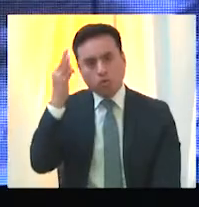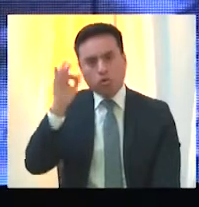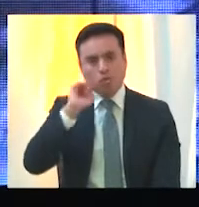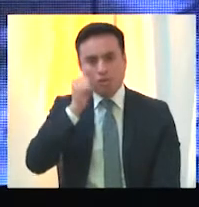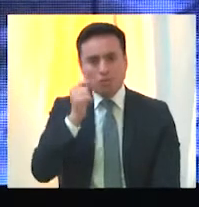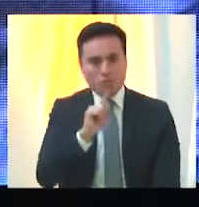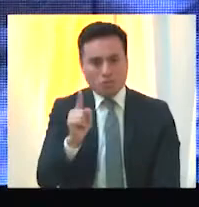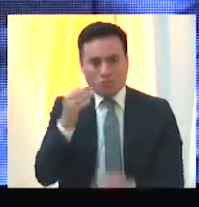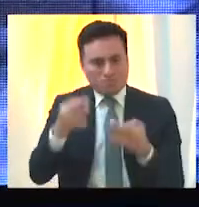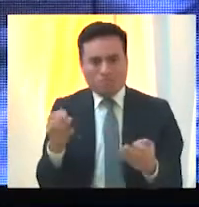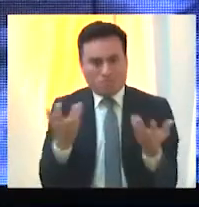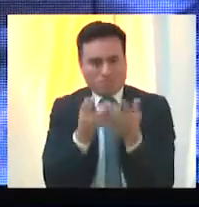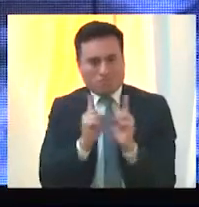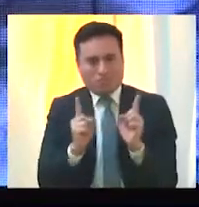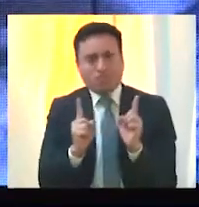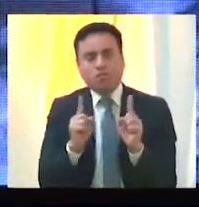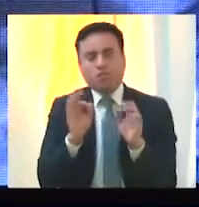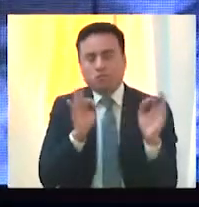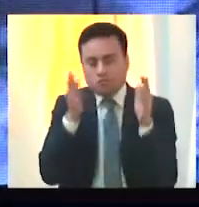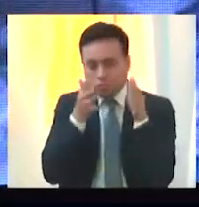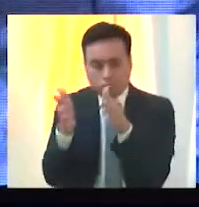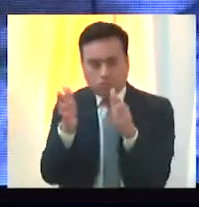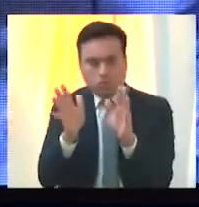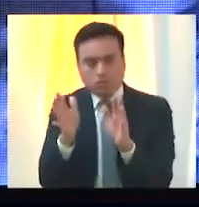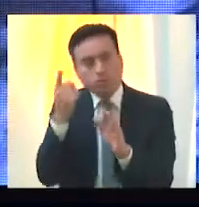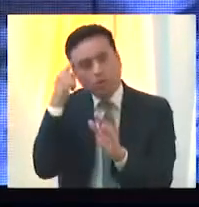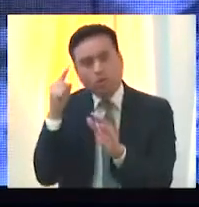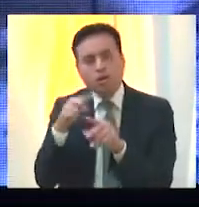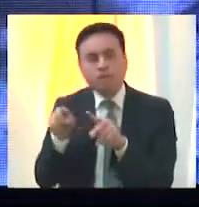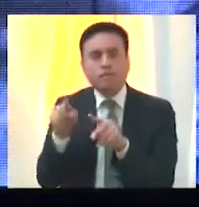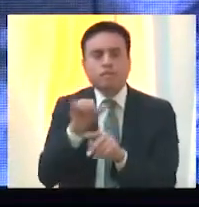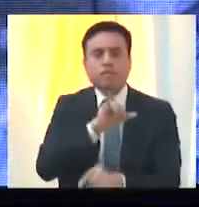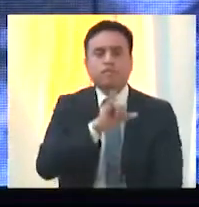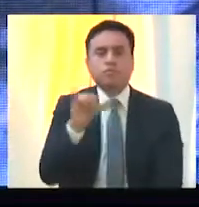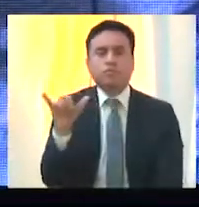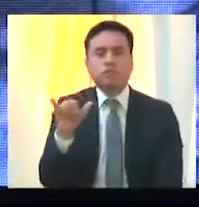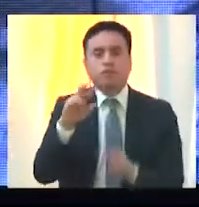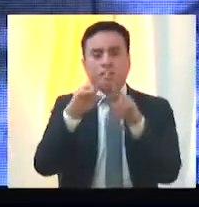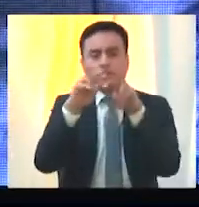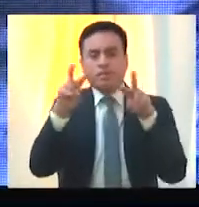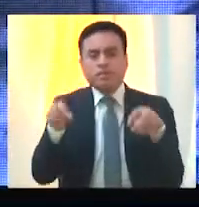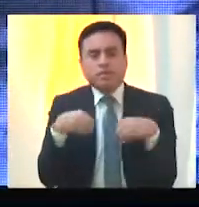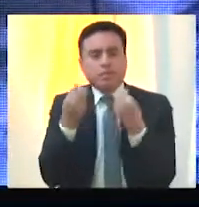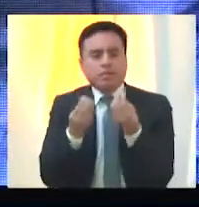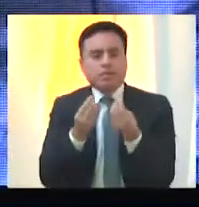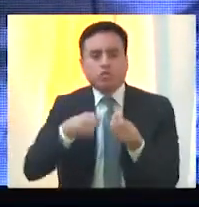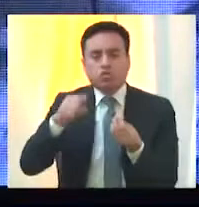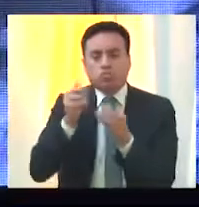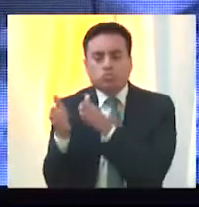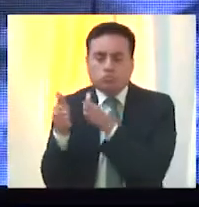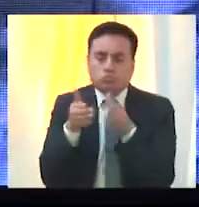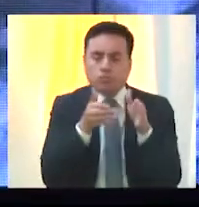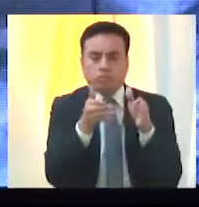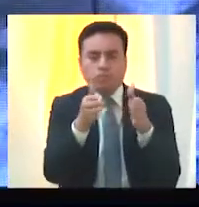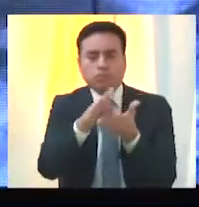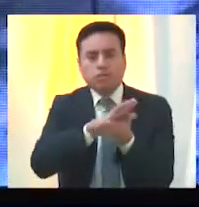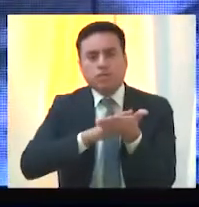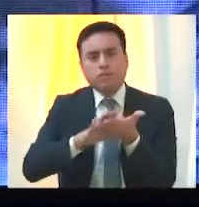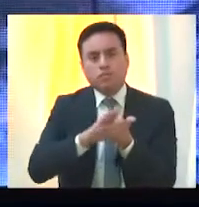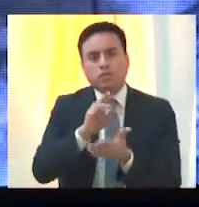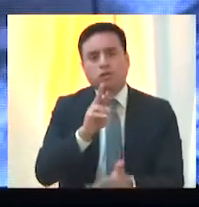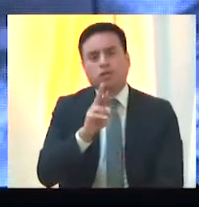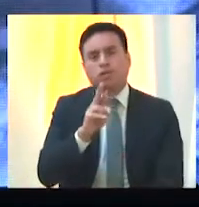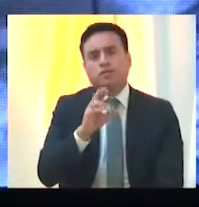mañana porque no necesariamente nos vamos a mover por ese escenario. Después vamos a hacer precisamente el análisis qué pasaría si nos moviéramos por el, por ejemplo, el